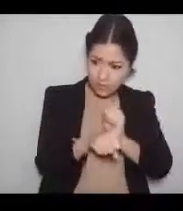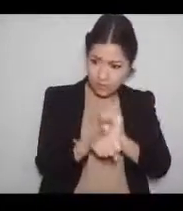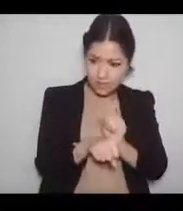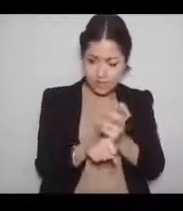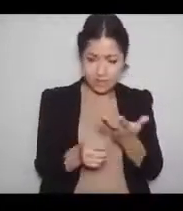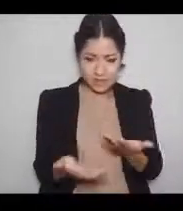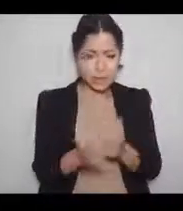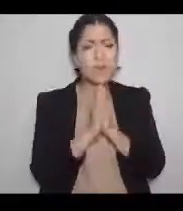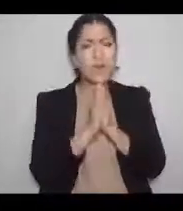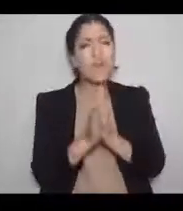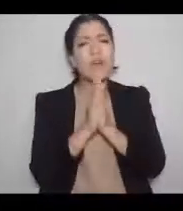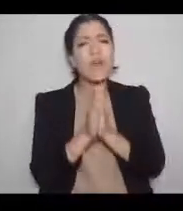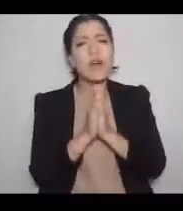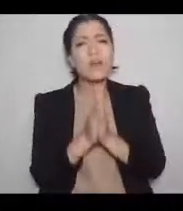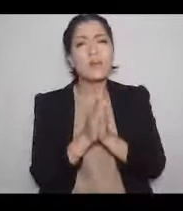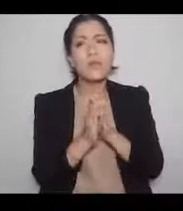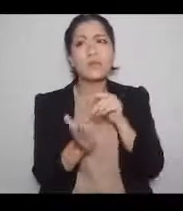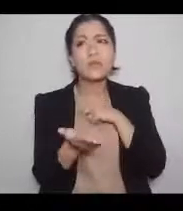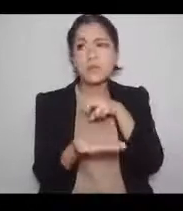¿Quieres que te hable de Kepler?